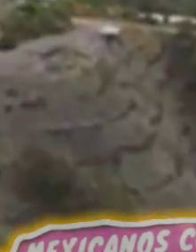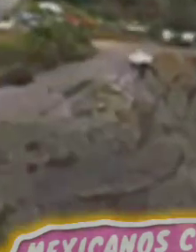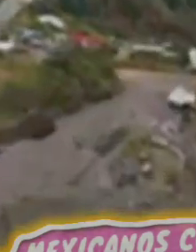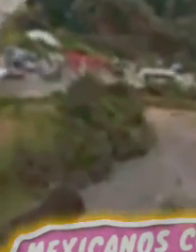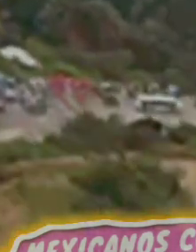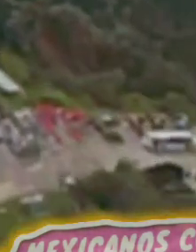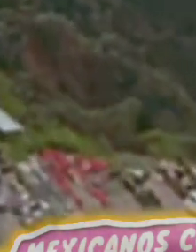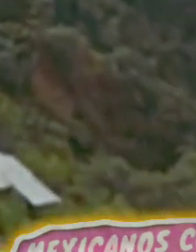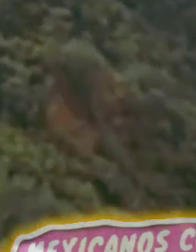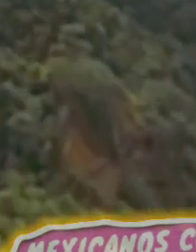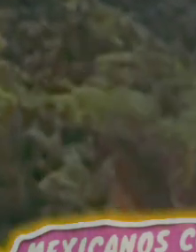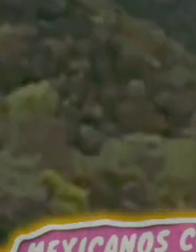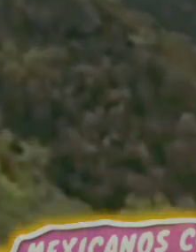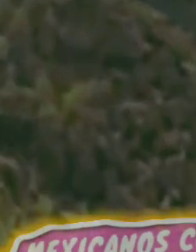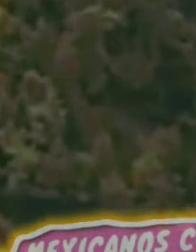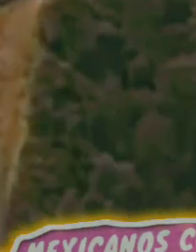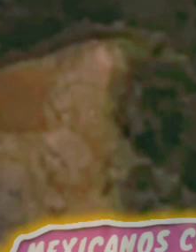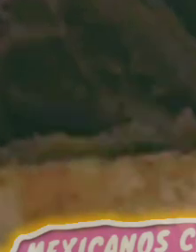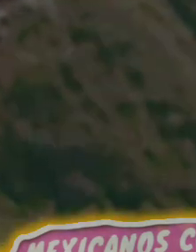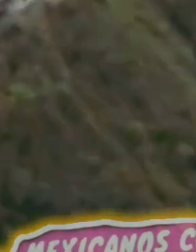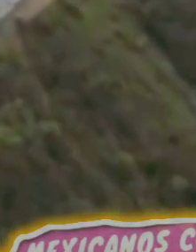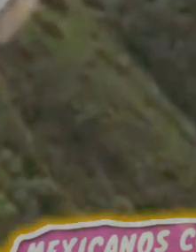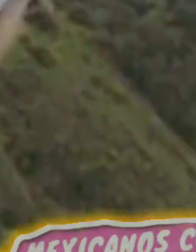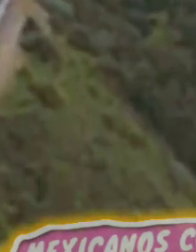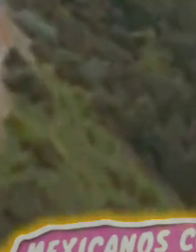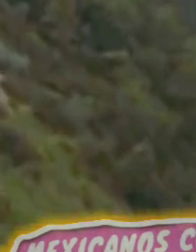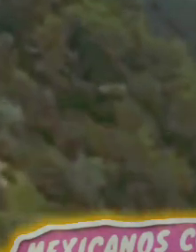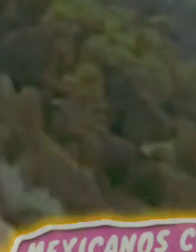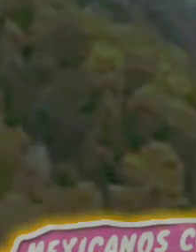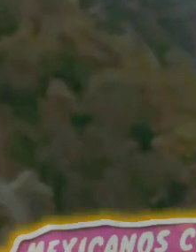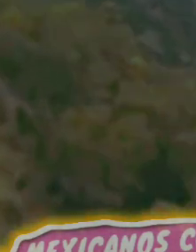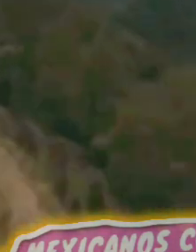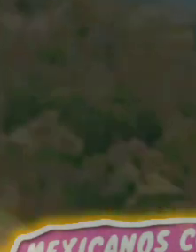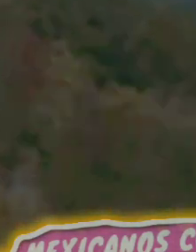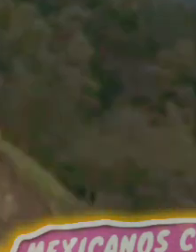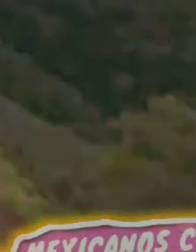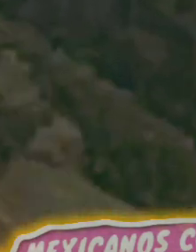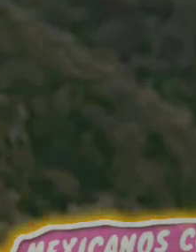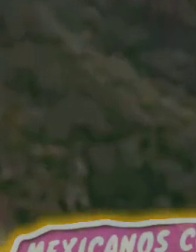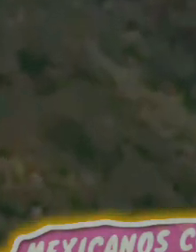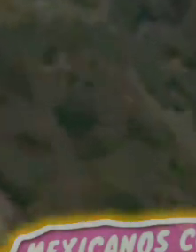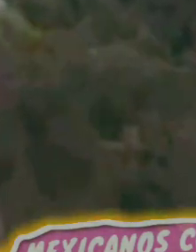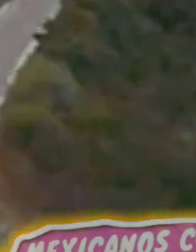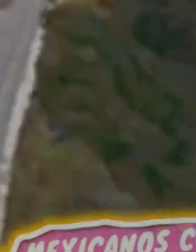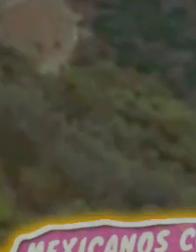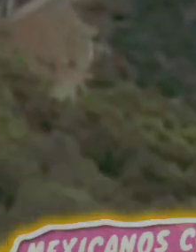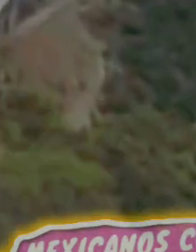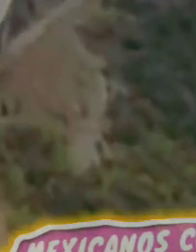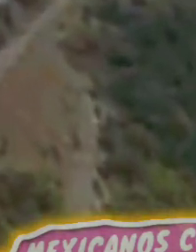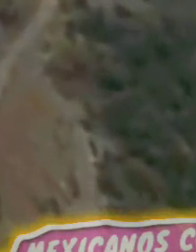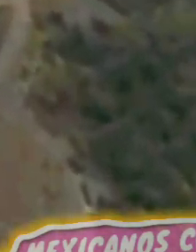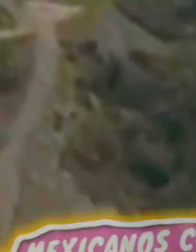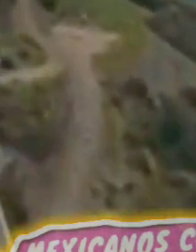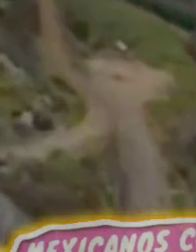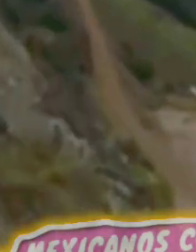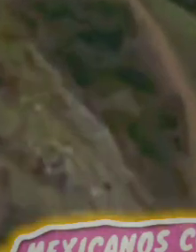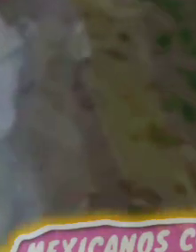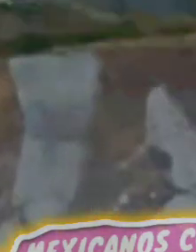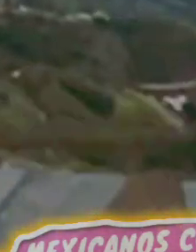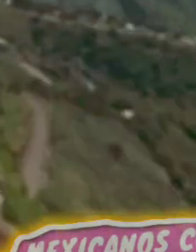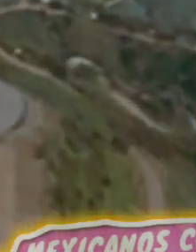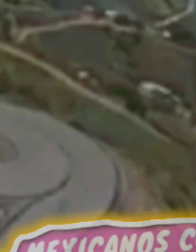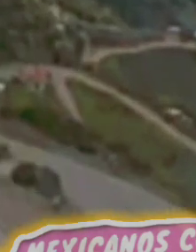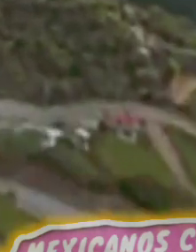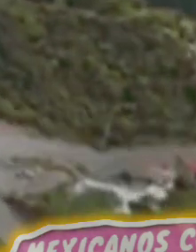un túnel que le llaman el Tornillo, en una zona de deslaves importante que he estado